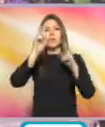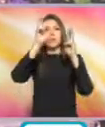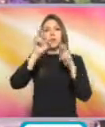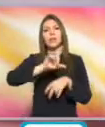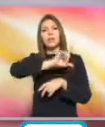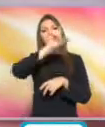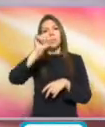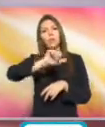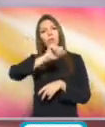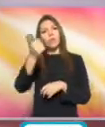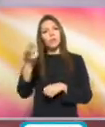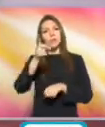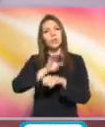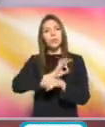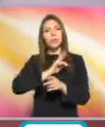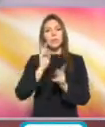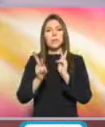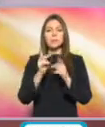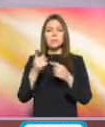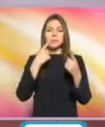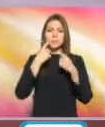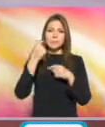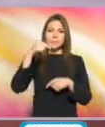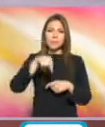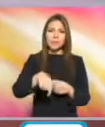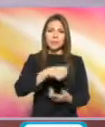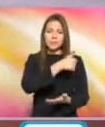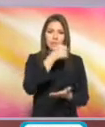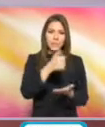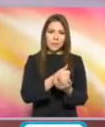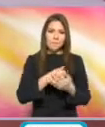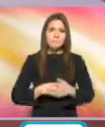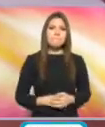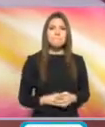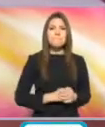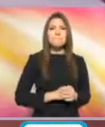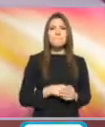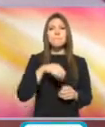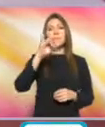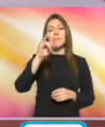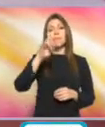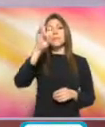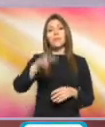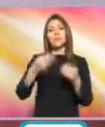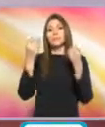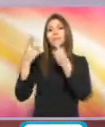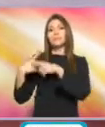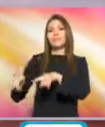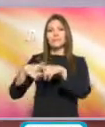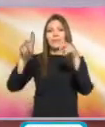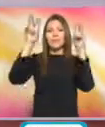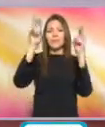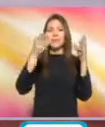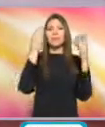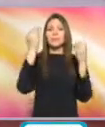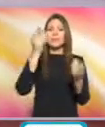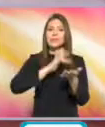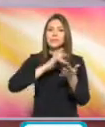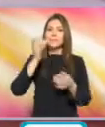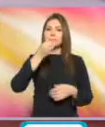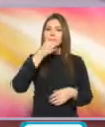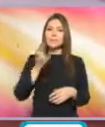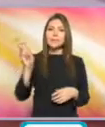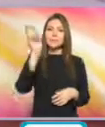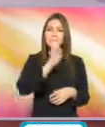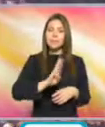reflexionar y Sí, debatir claro. aquí en Sexo en Muy la Sociedad. interesante, Irene. Esos temas, Irene, esos temas. Muchas Muy bien. gracias, Irene. No, a ustedes. Excelente miércoles de Igualmente,